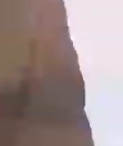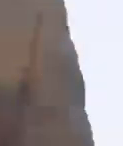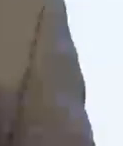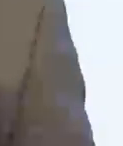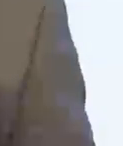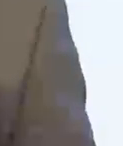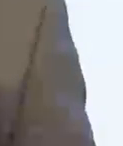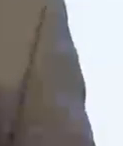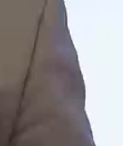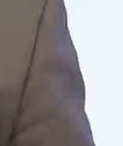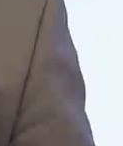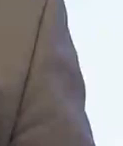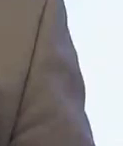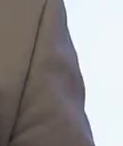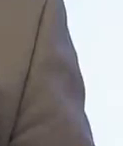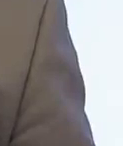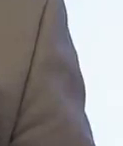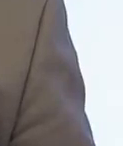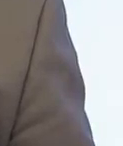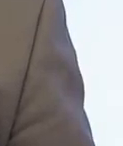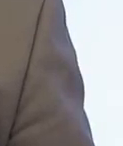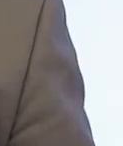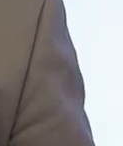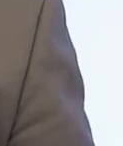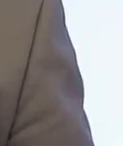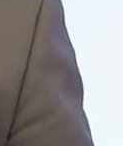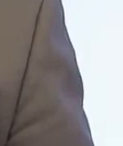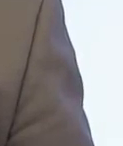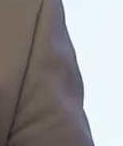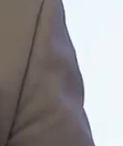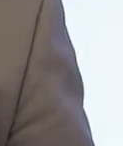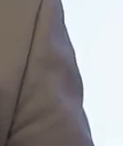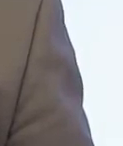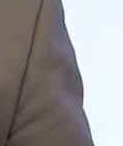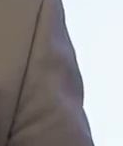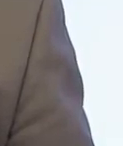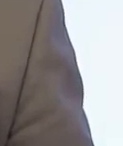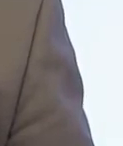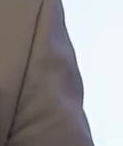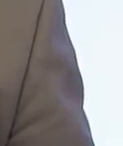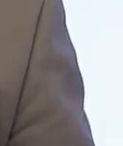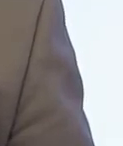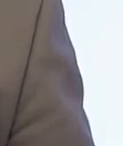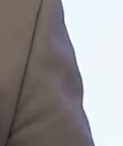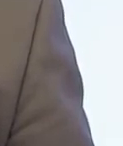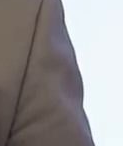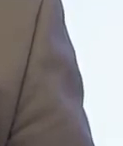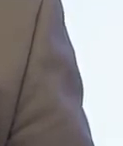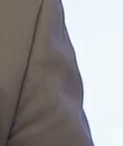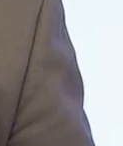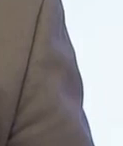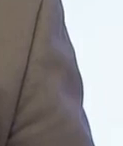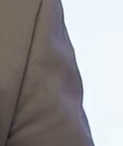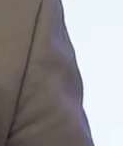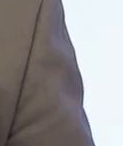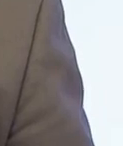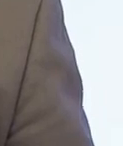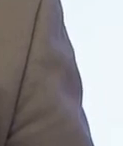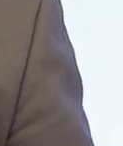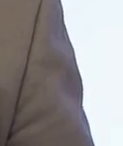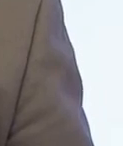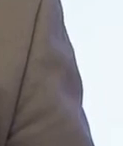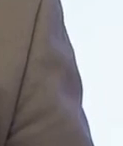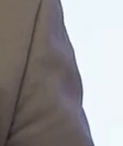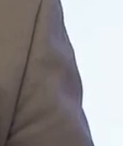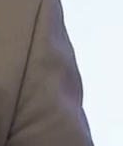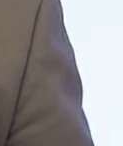sociedad durante la década ganada bajo la conducción de Alianza País a la cabeza de